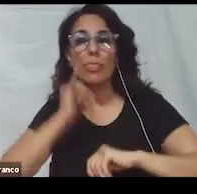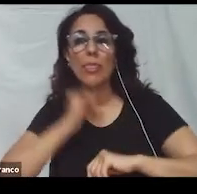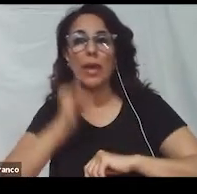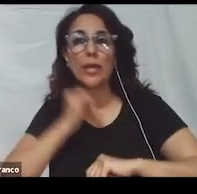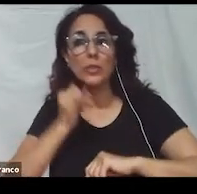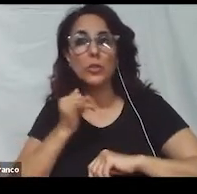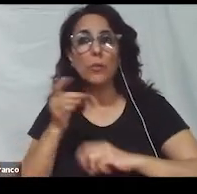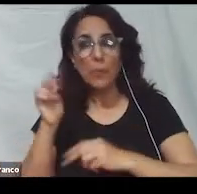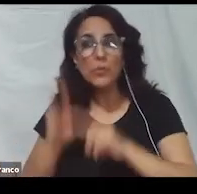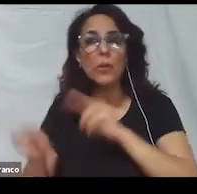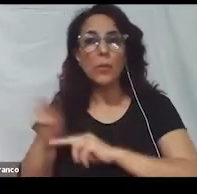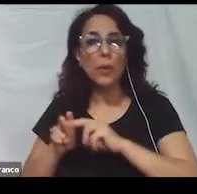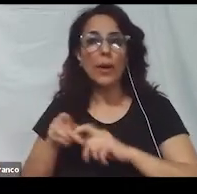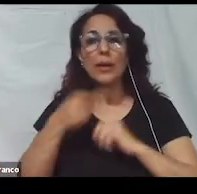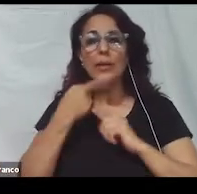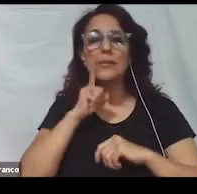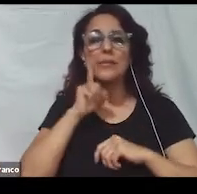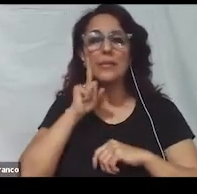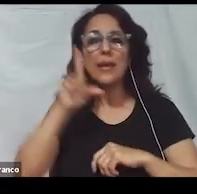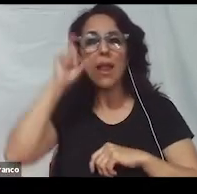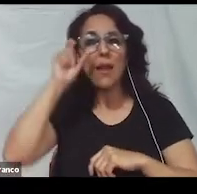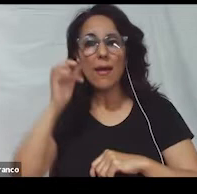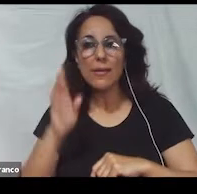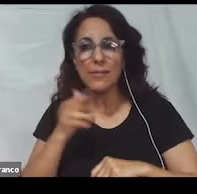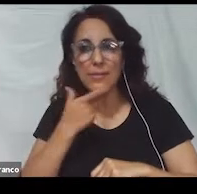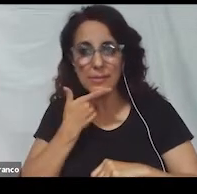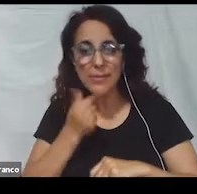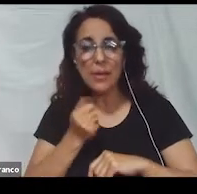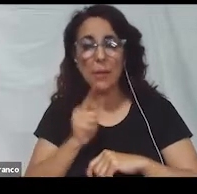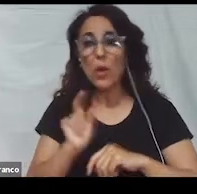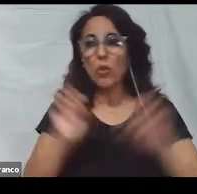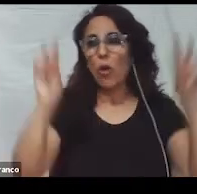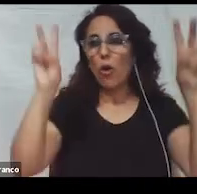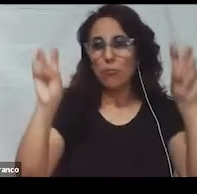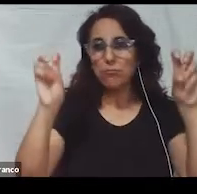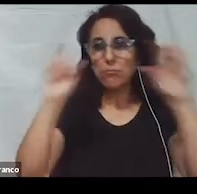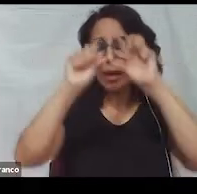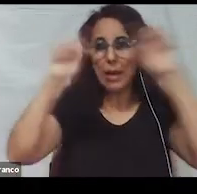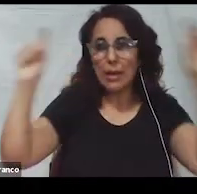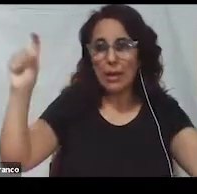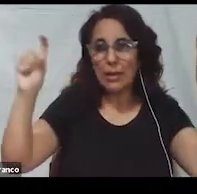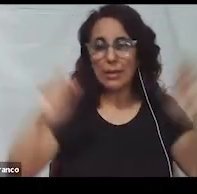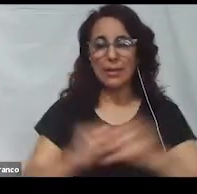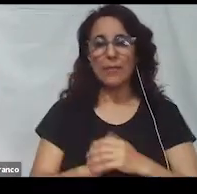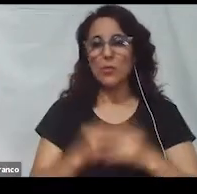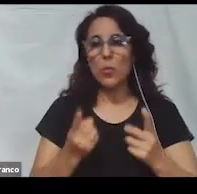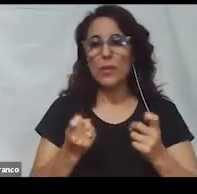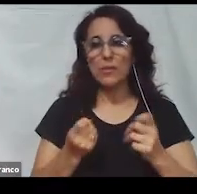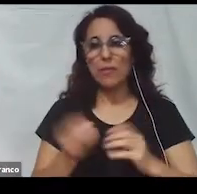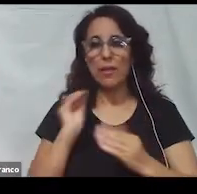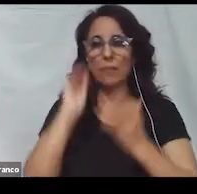a recurrir a los estilos, ¿sí? Pero no usemos los encabezados. Eso es como lo que se tienen que llevar